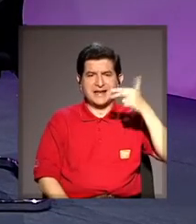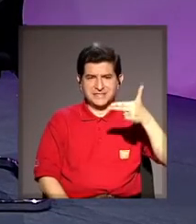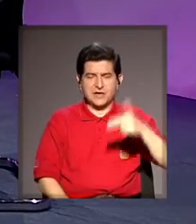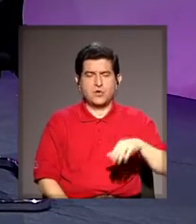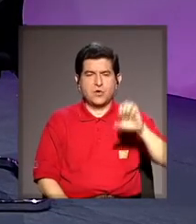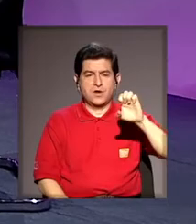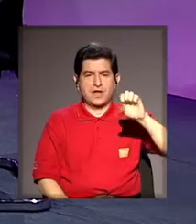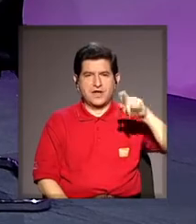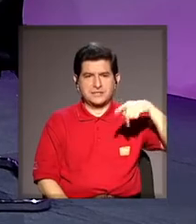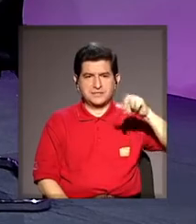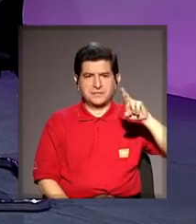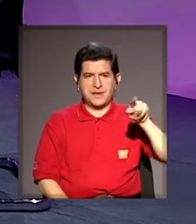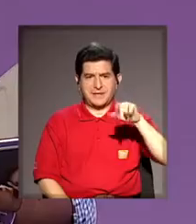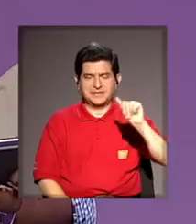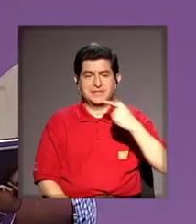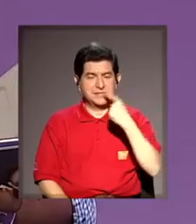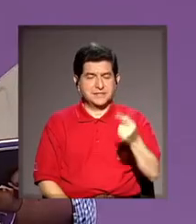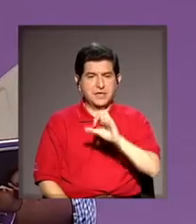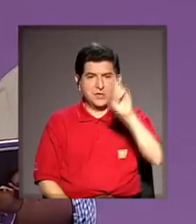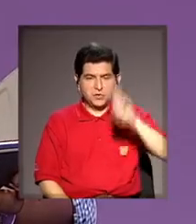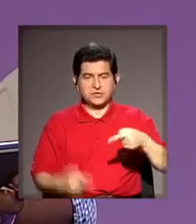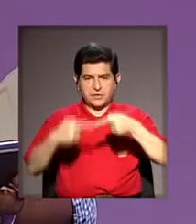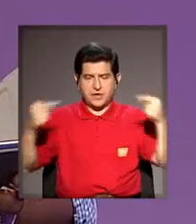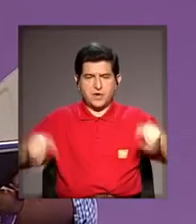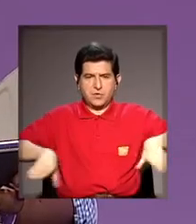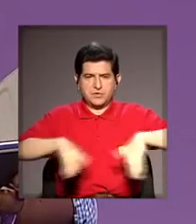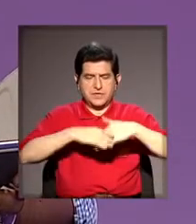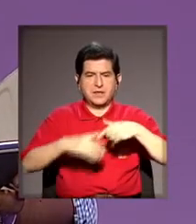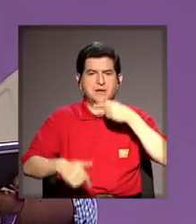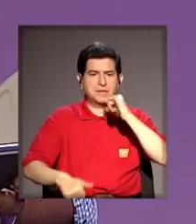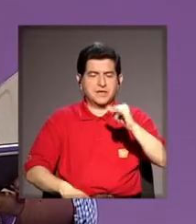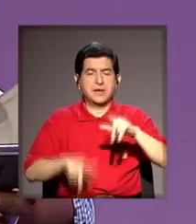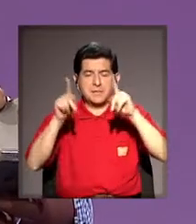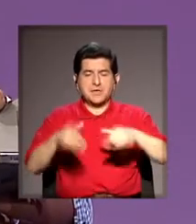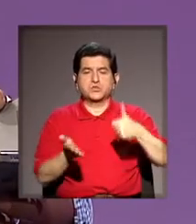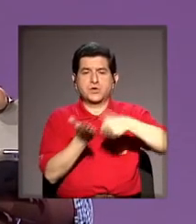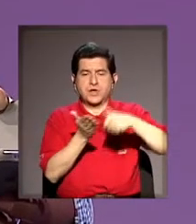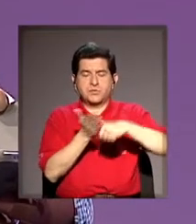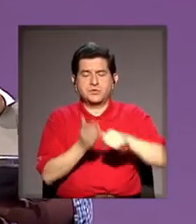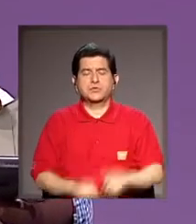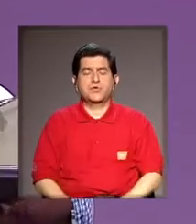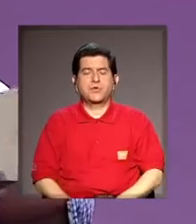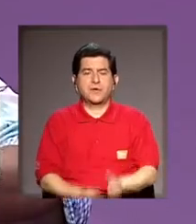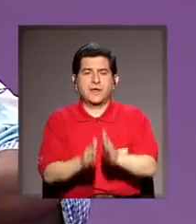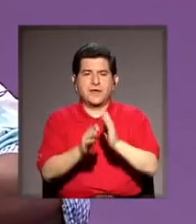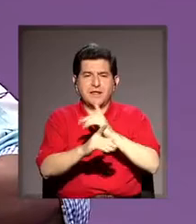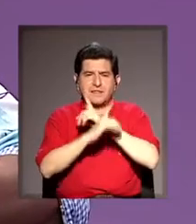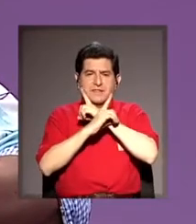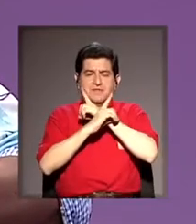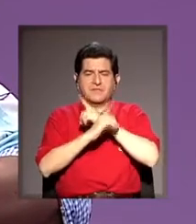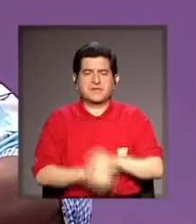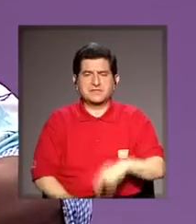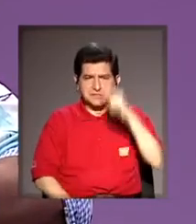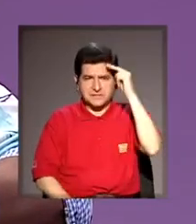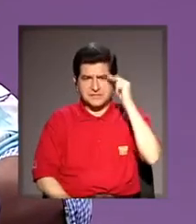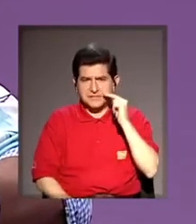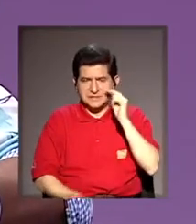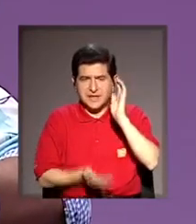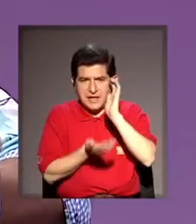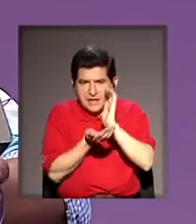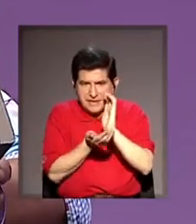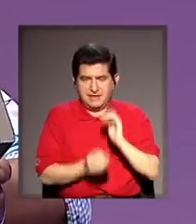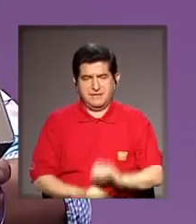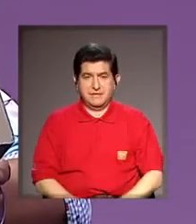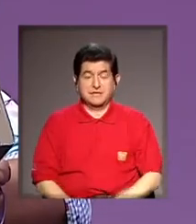esparza que dice que costa rica está en contra del matrimonio gay y la gente votó defendiendo a la negrita pero no me hace una pregunta concretamente